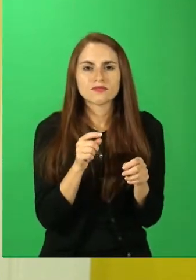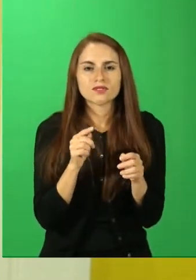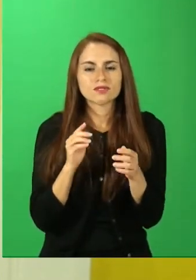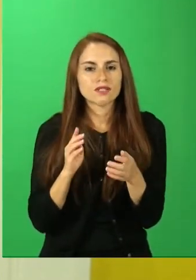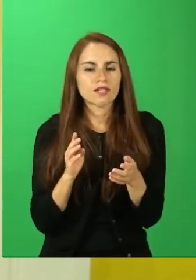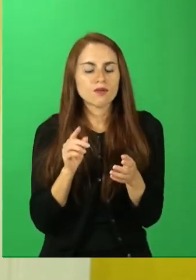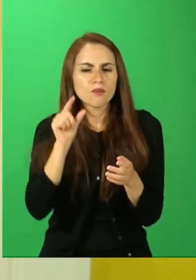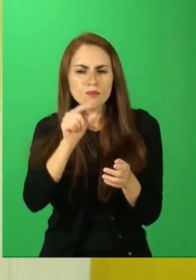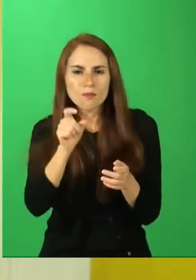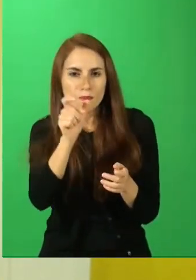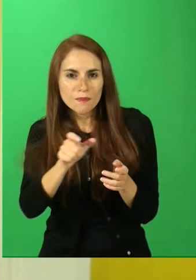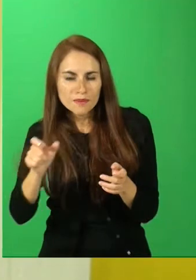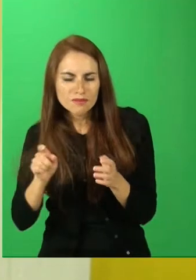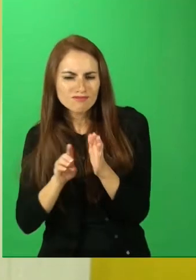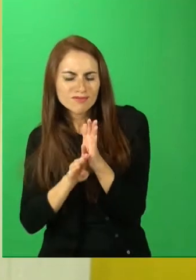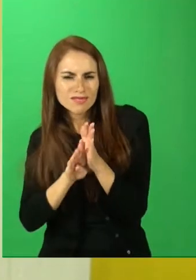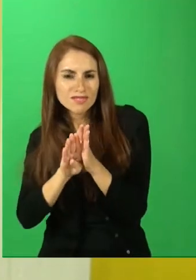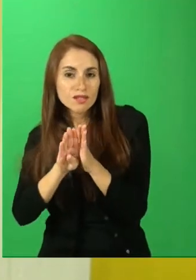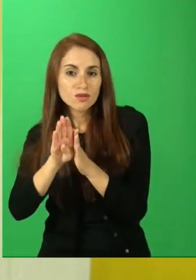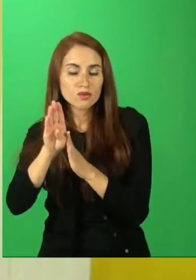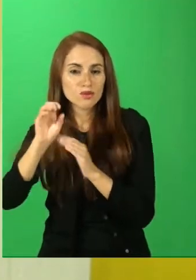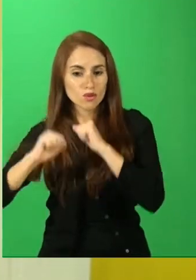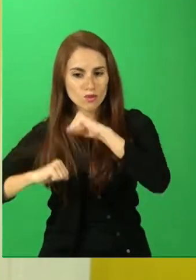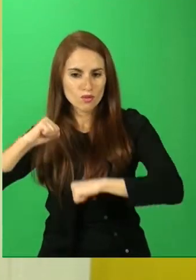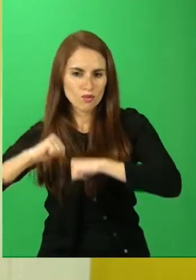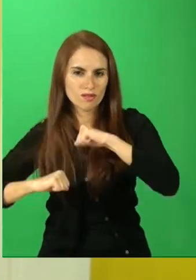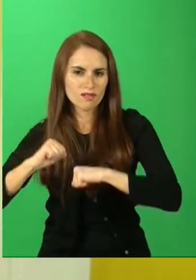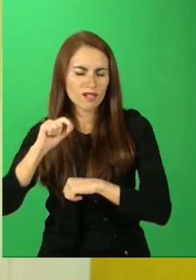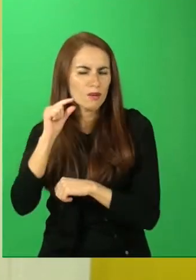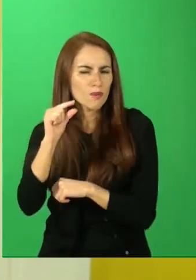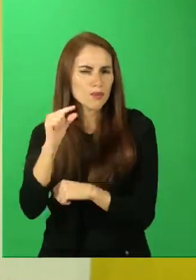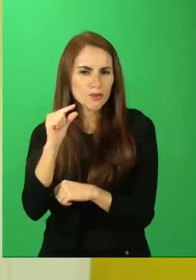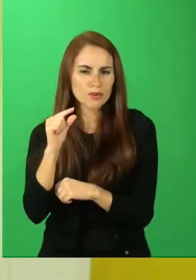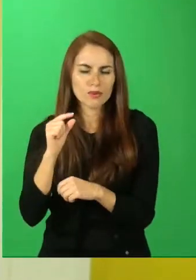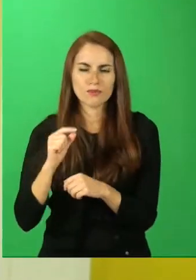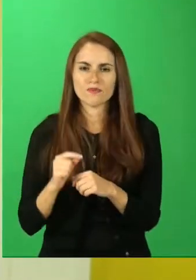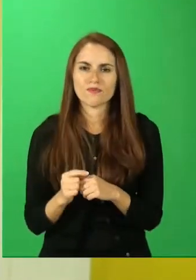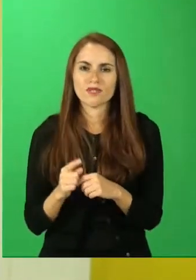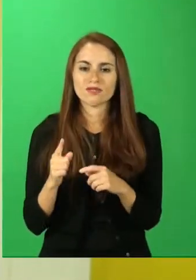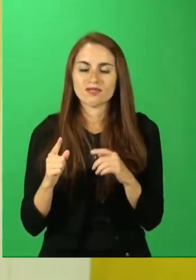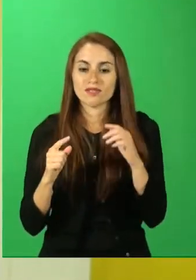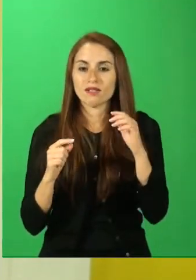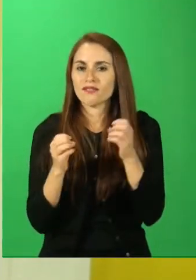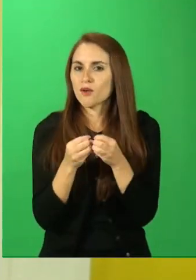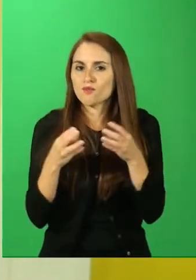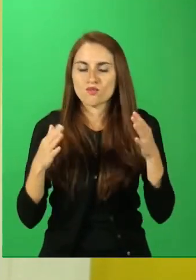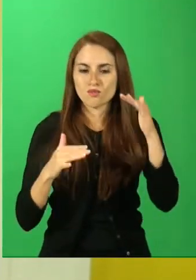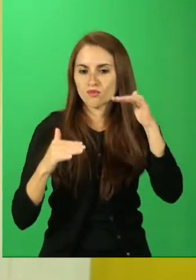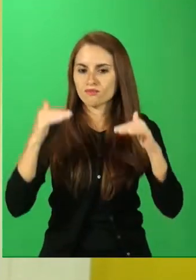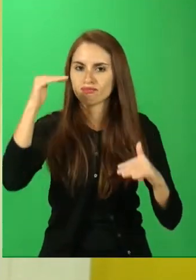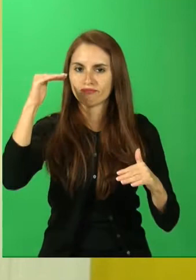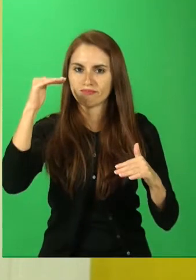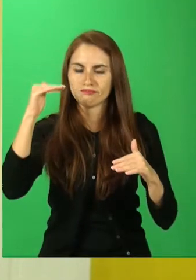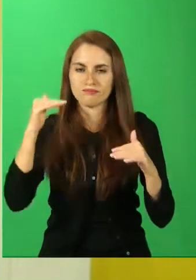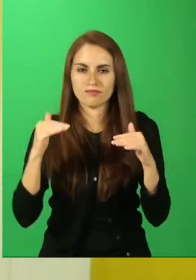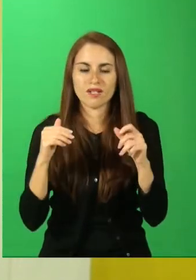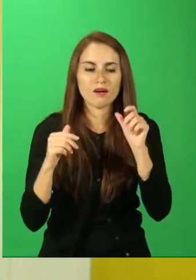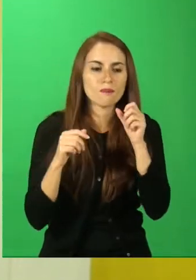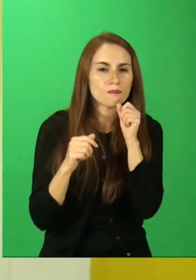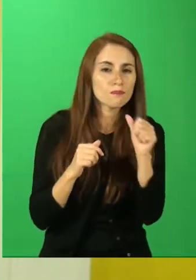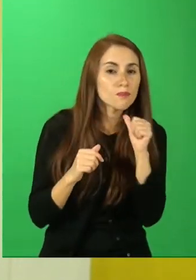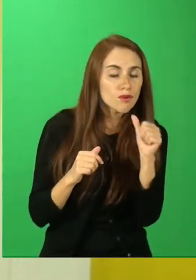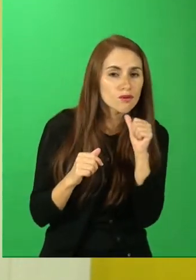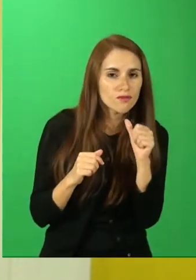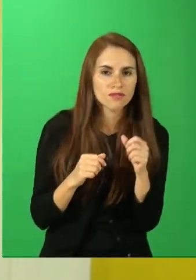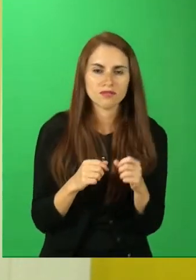es decir, escaso desarrollo industrial. Por lo tanto, había mucha desigualdad, pobreza.